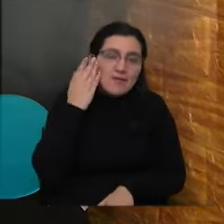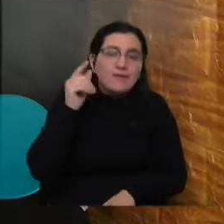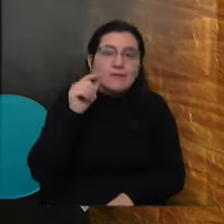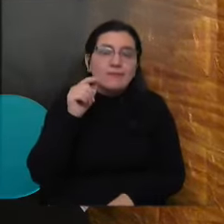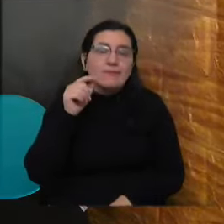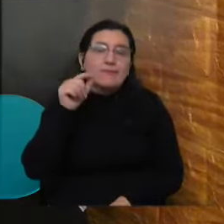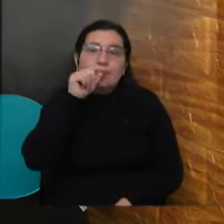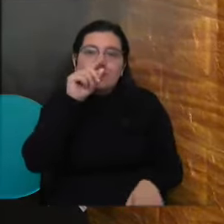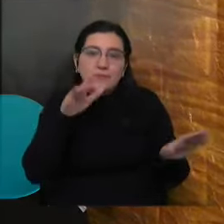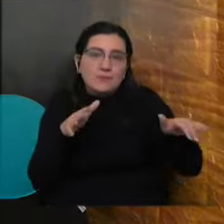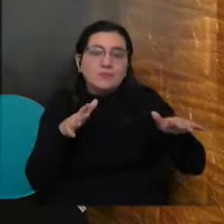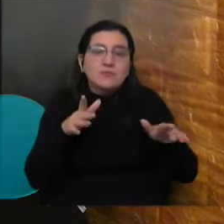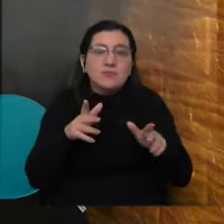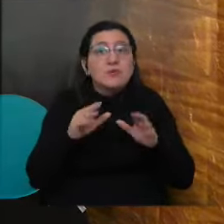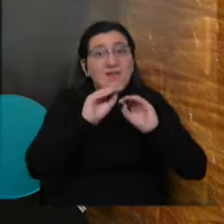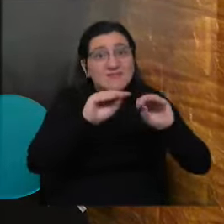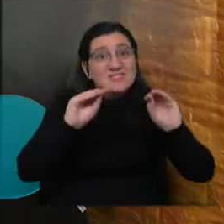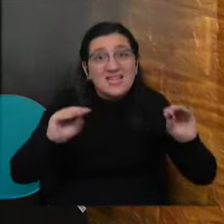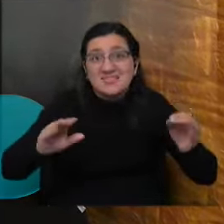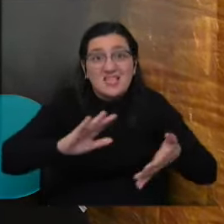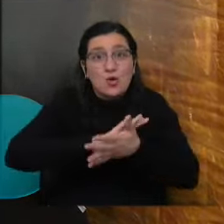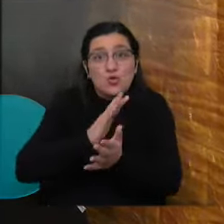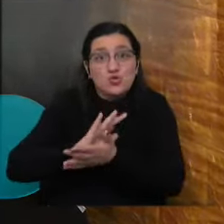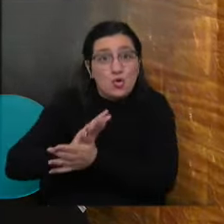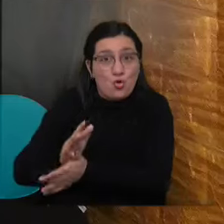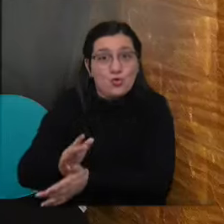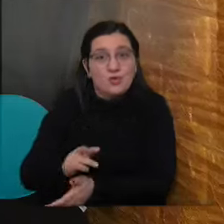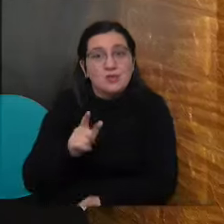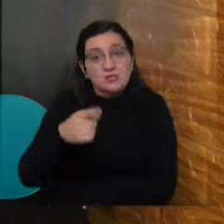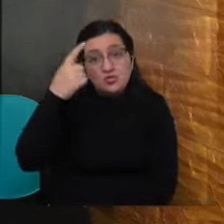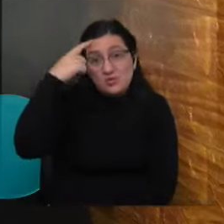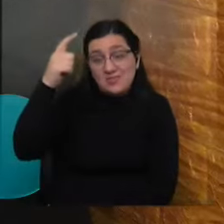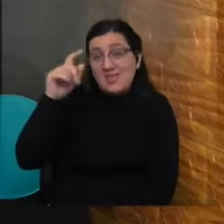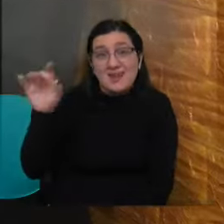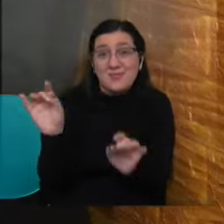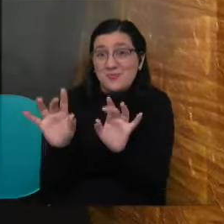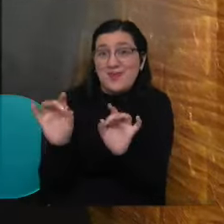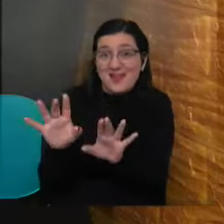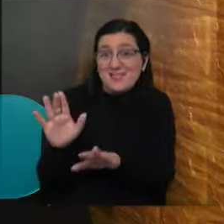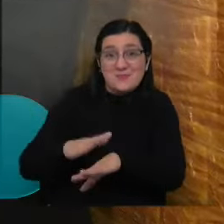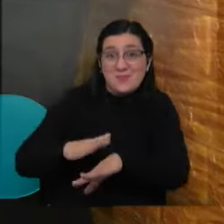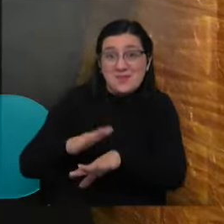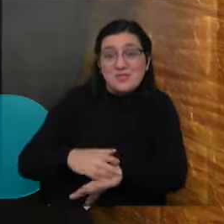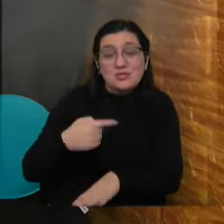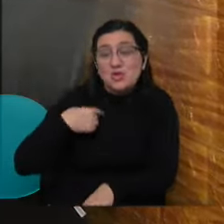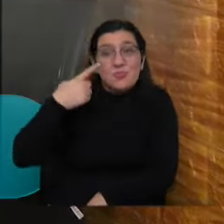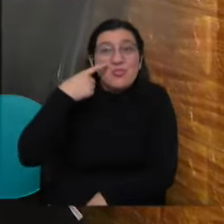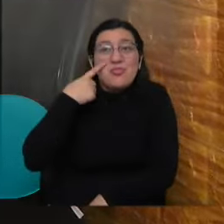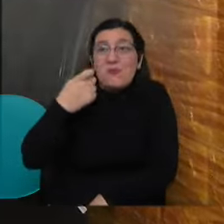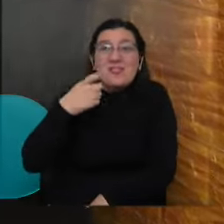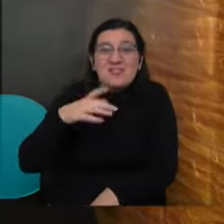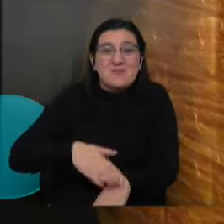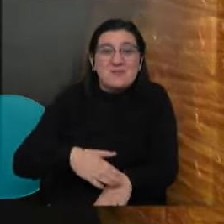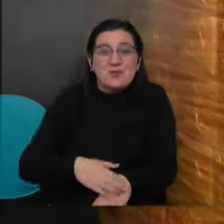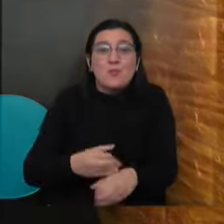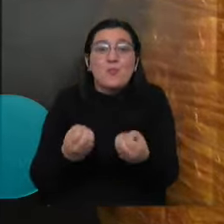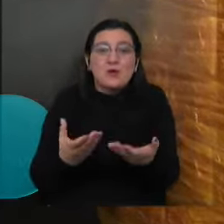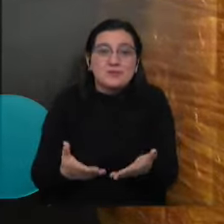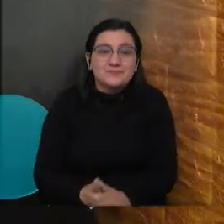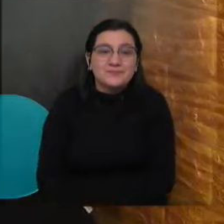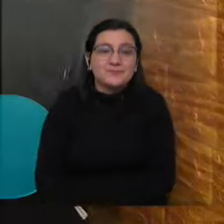algo para avisar que que se agotó y y es son ideas frescas y cosas que tienen ellos que yo no tanto eh Mariano